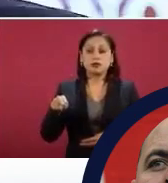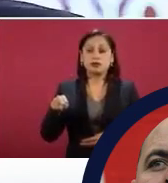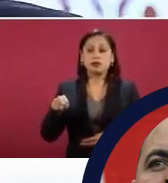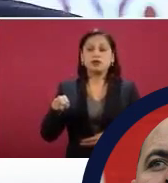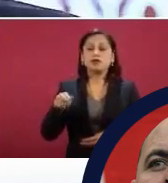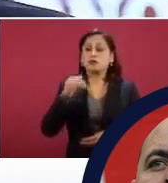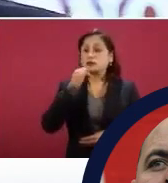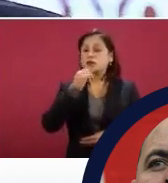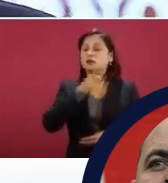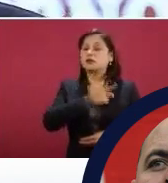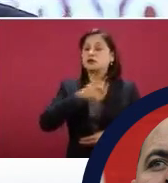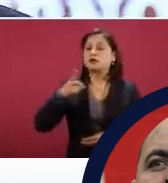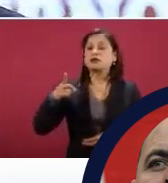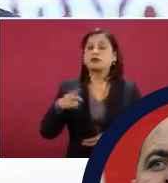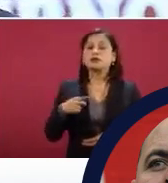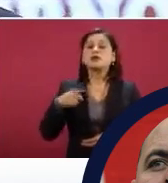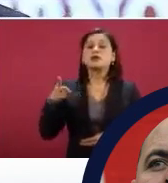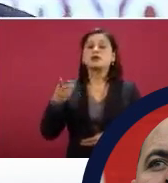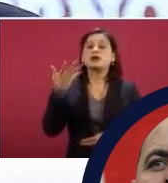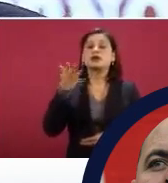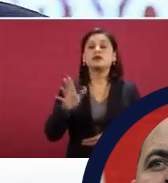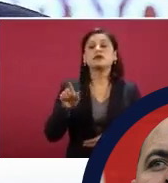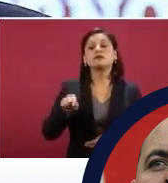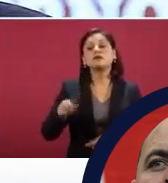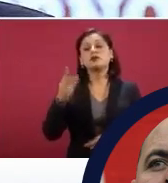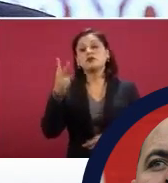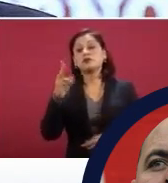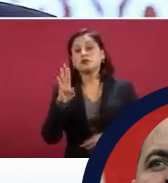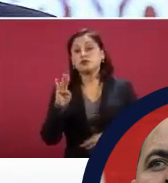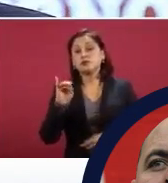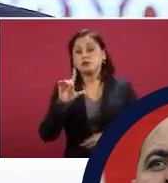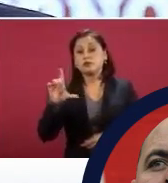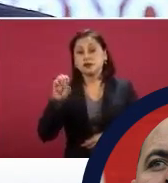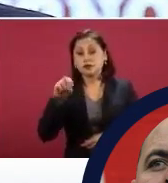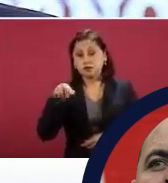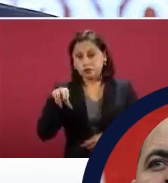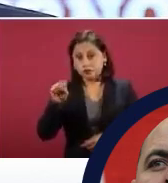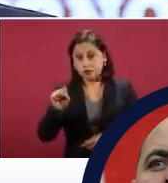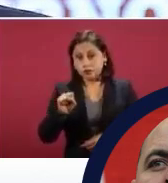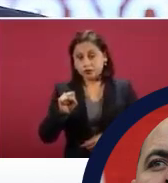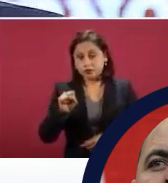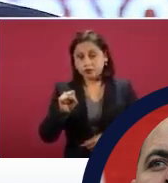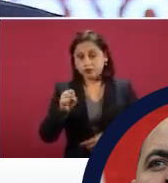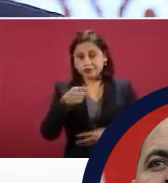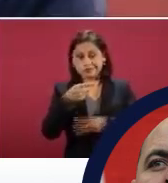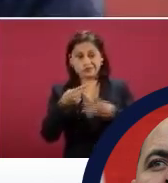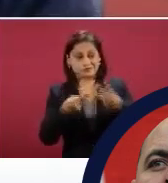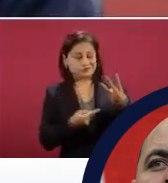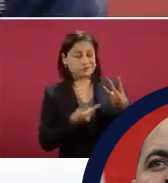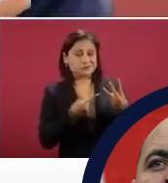empezar a unirnos para defender la vida en lo que va de este año ya van